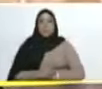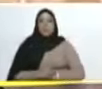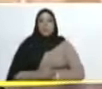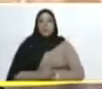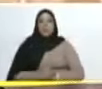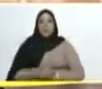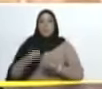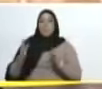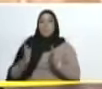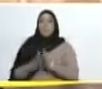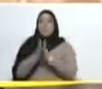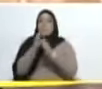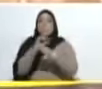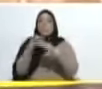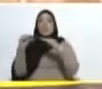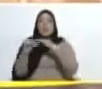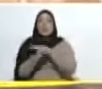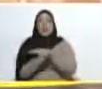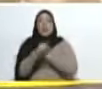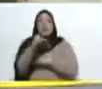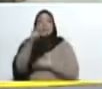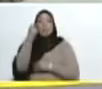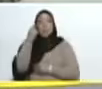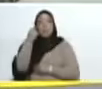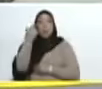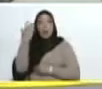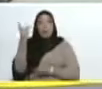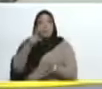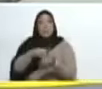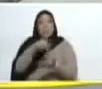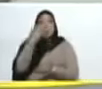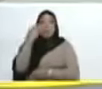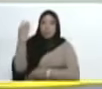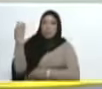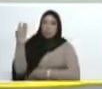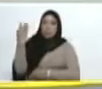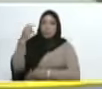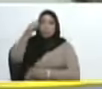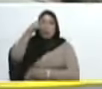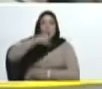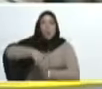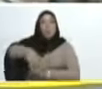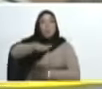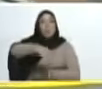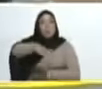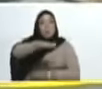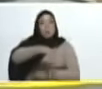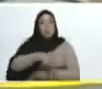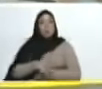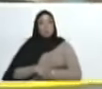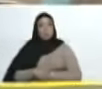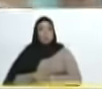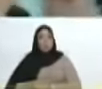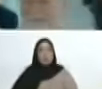en San Vicente de las Granadinas, en Arguil, la población donde